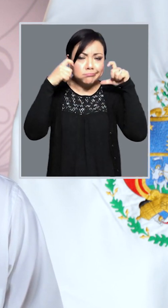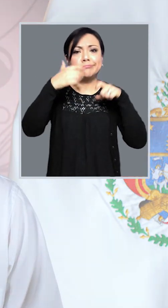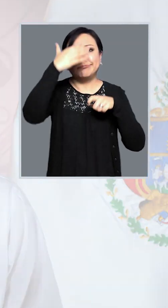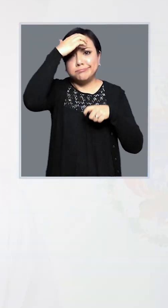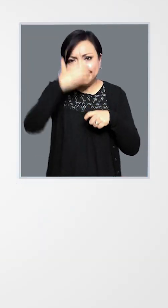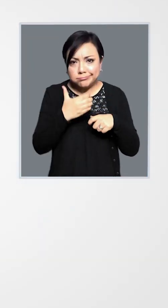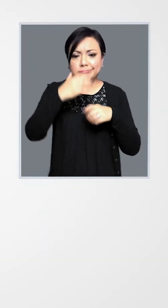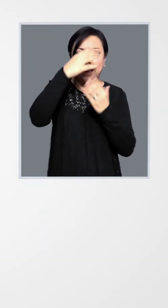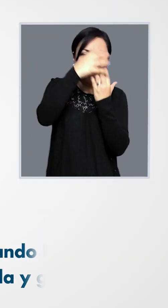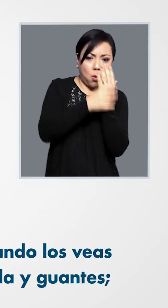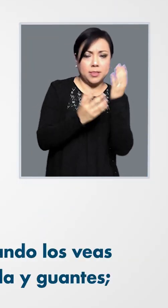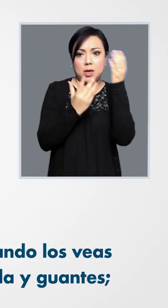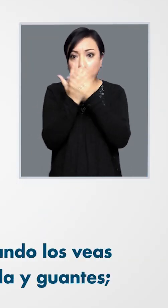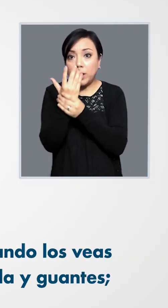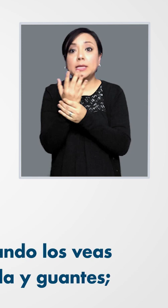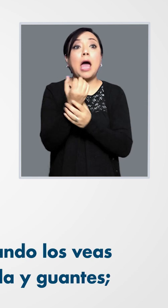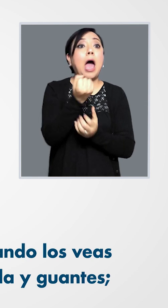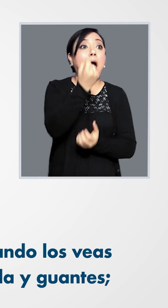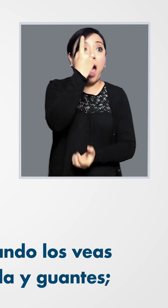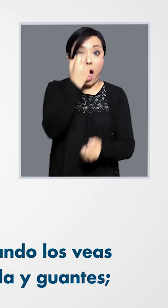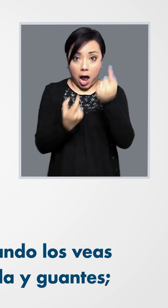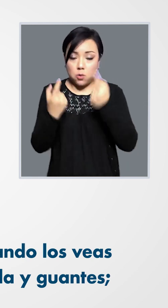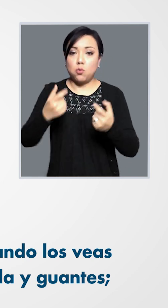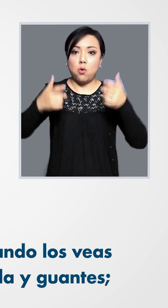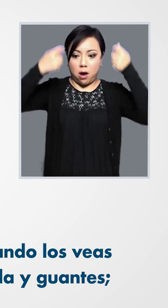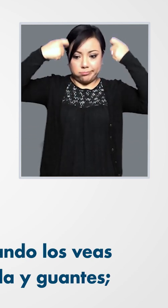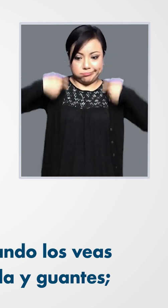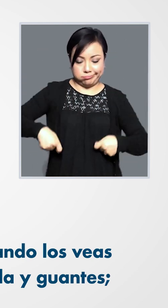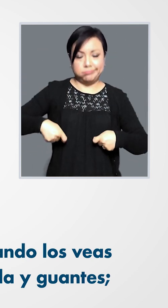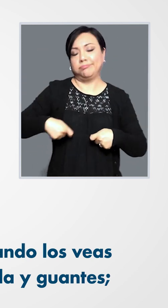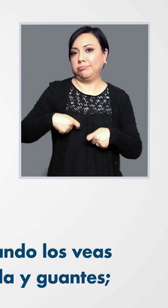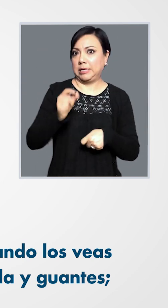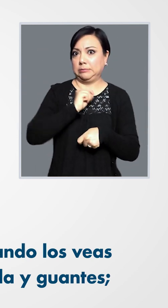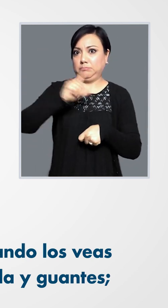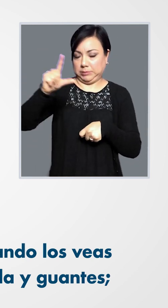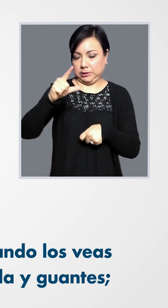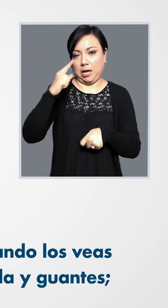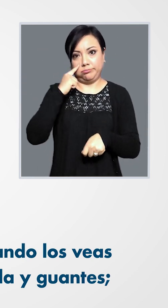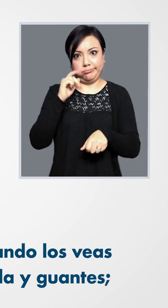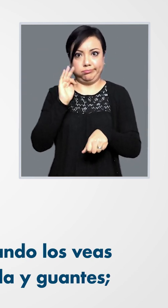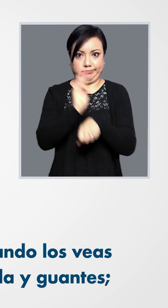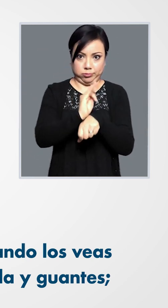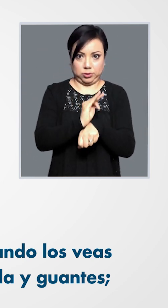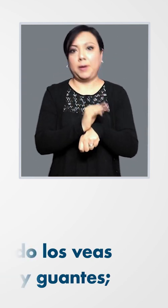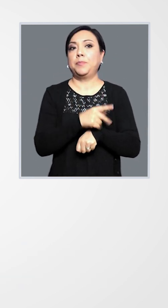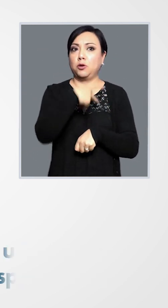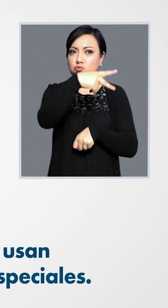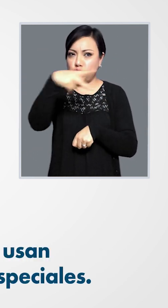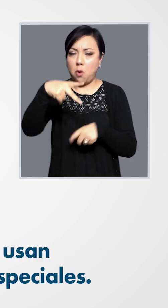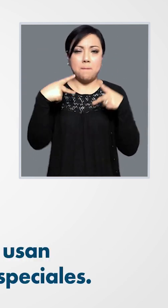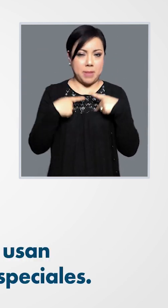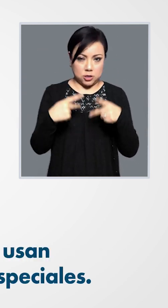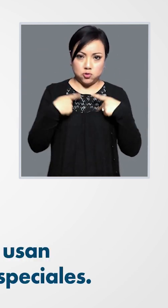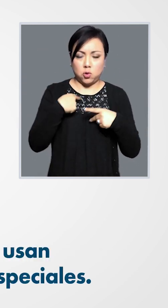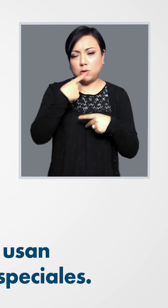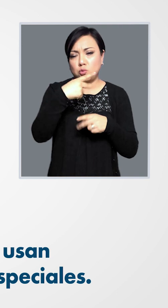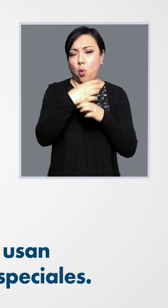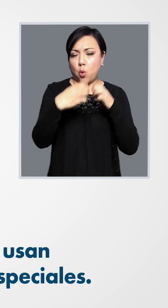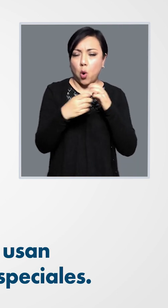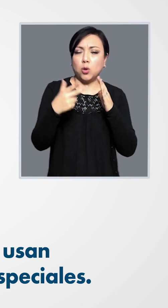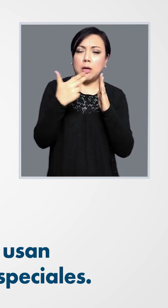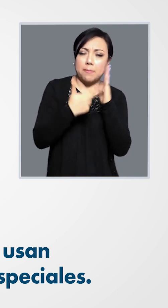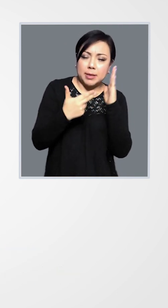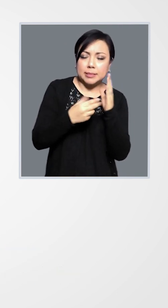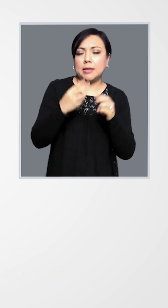saben las medidas y deberás darte cuenta de ello cuando los vas usar cubreboca mascarilla y guantes algunos incluso usan trajes protectores especiales